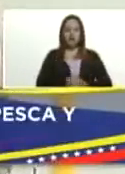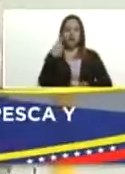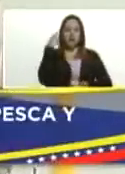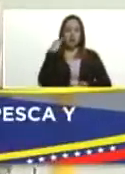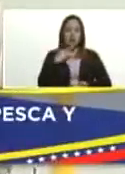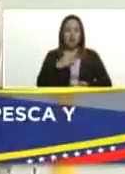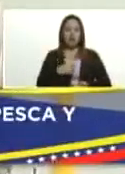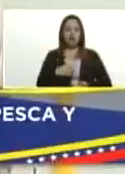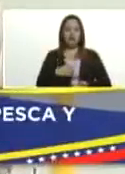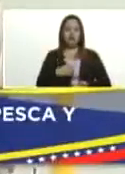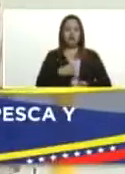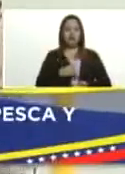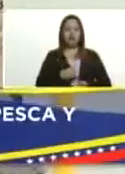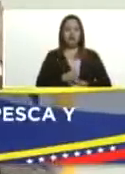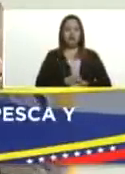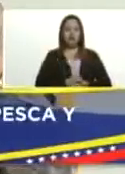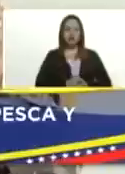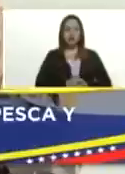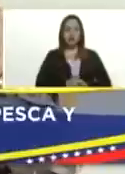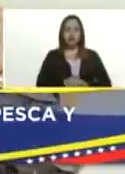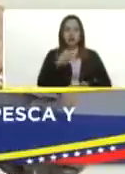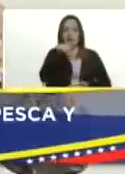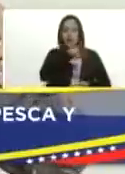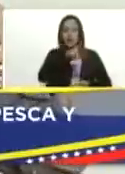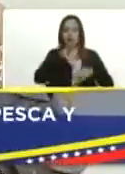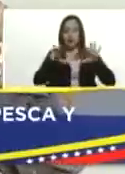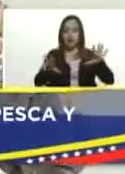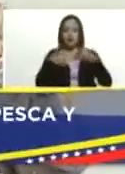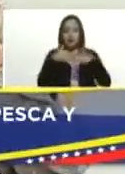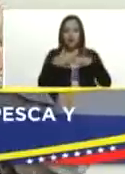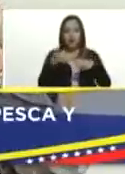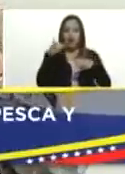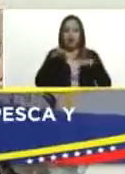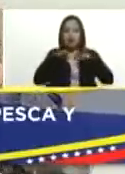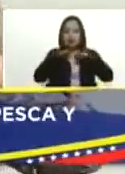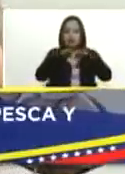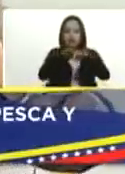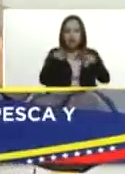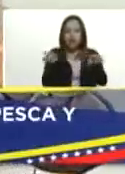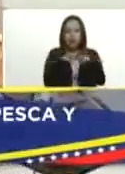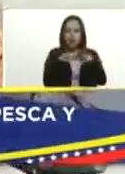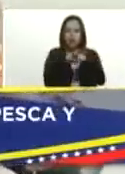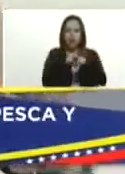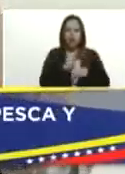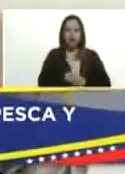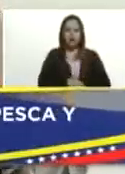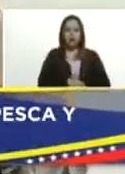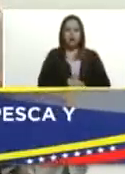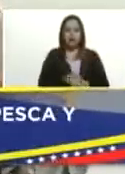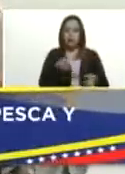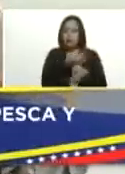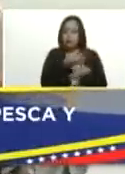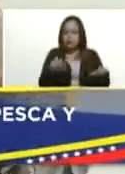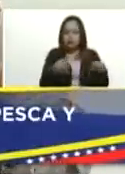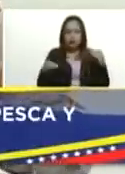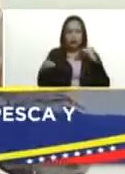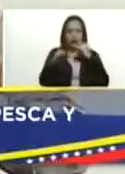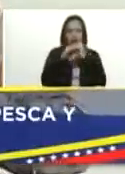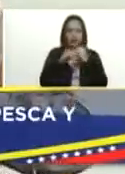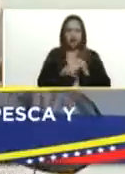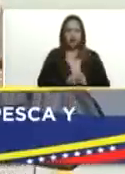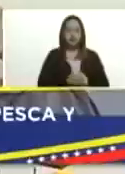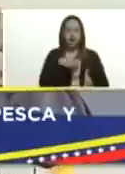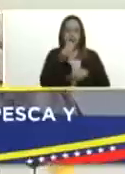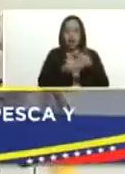bolivariana, para que los 18 motores vayan aparejados, bien sincronizados,